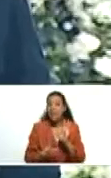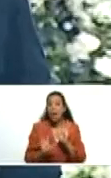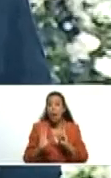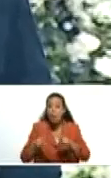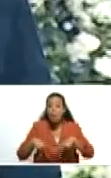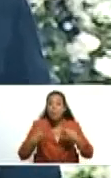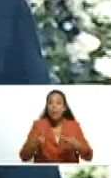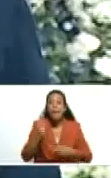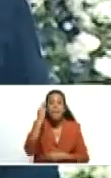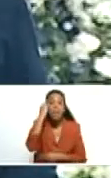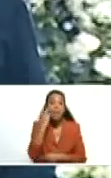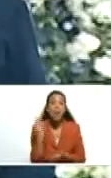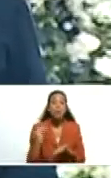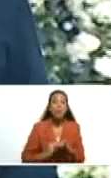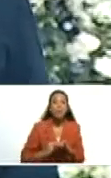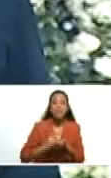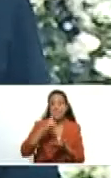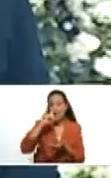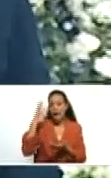vez bolivariana,